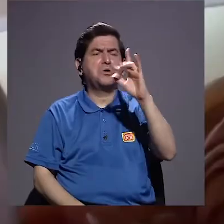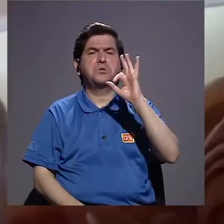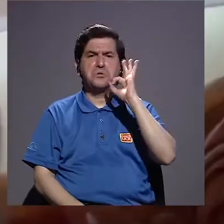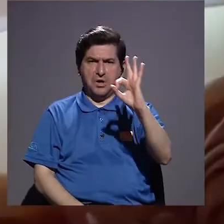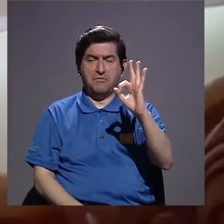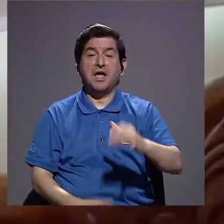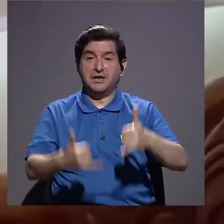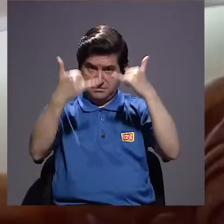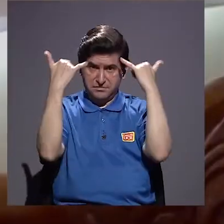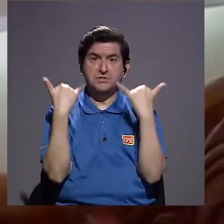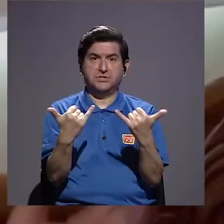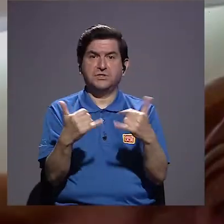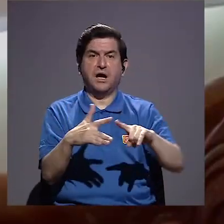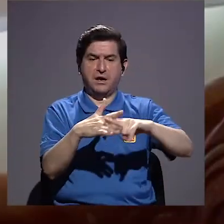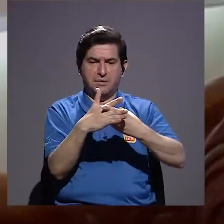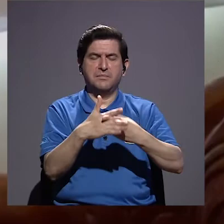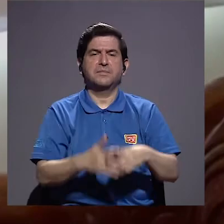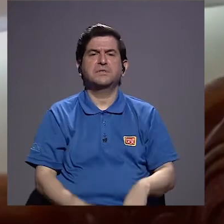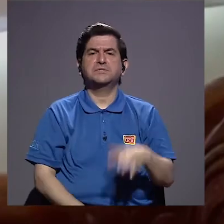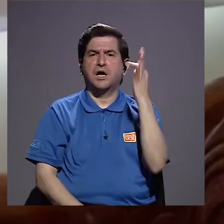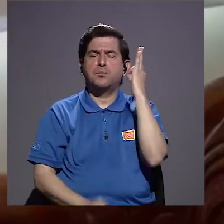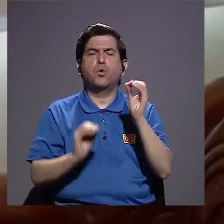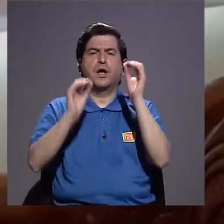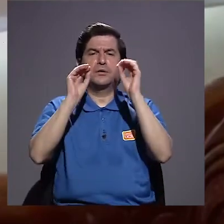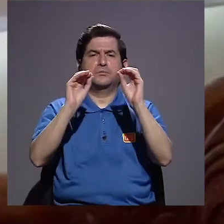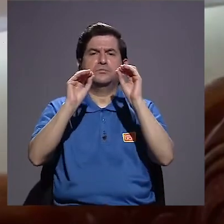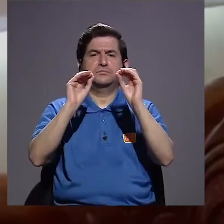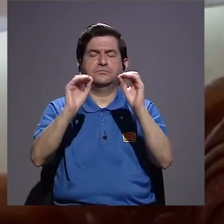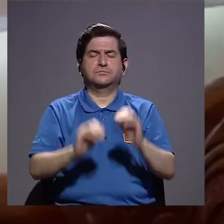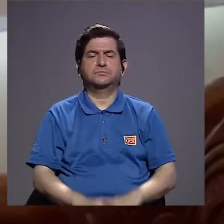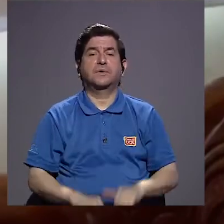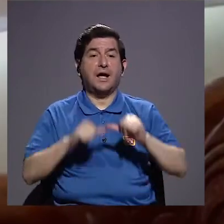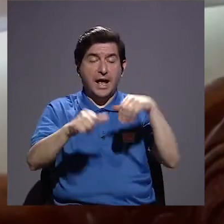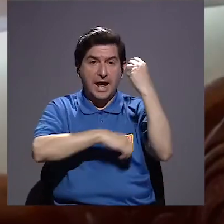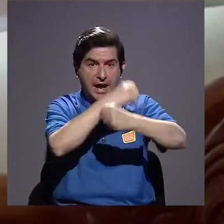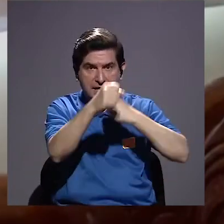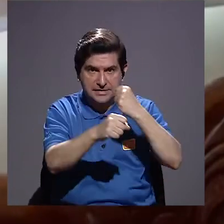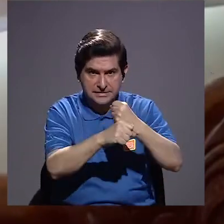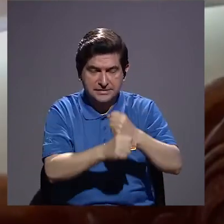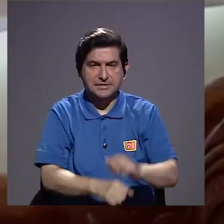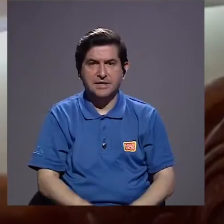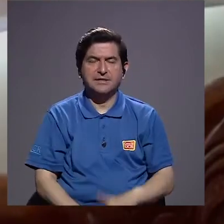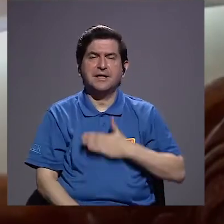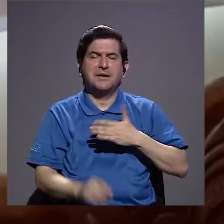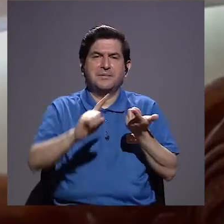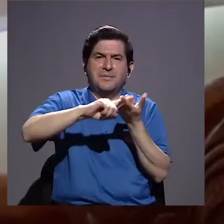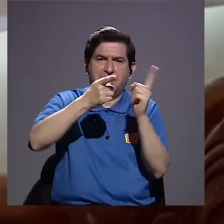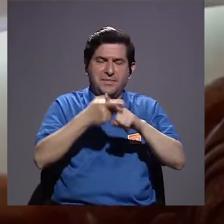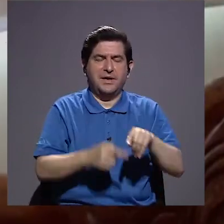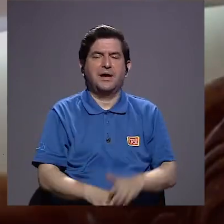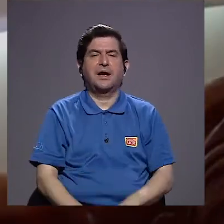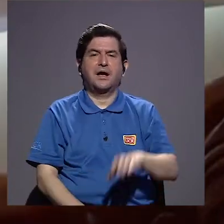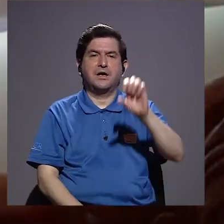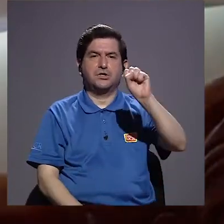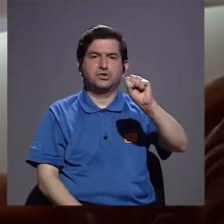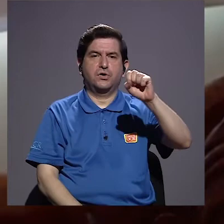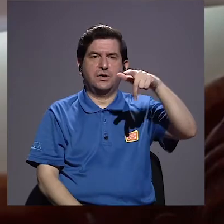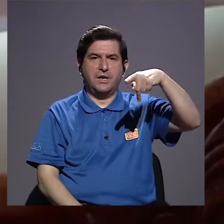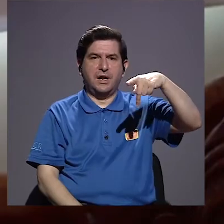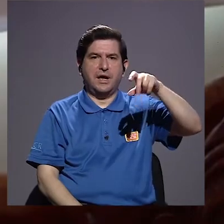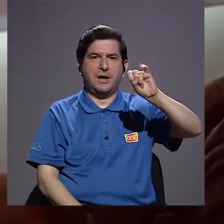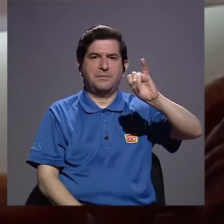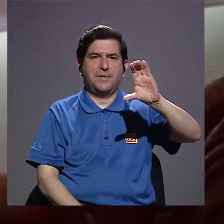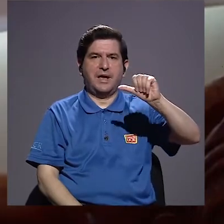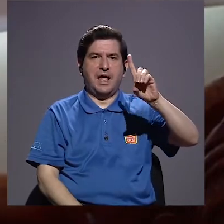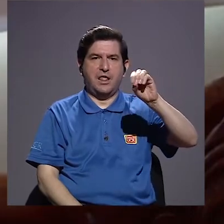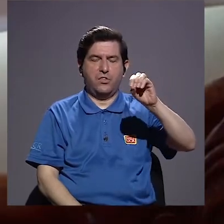idea que finalmente empezaron a llegar las mujeres. Al año siguiente llegó mi querida amiga Sonia Piscado.